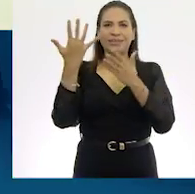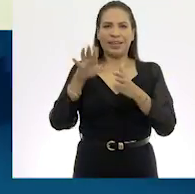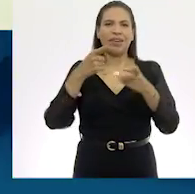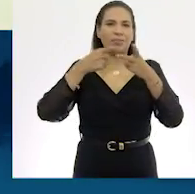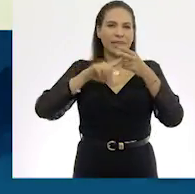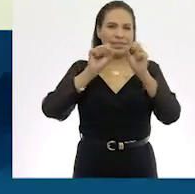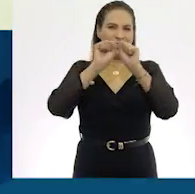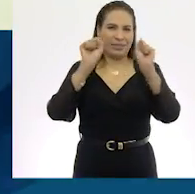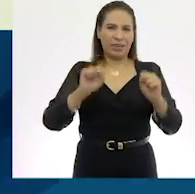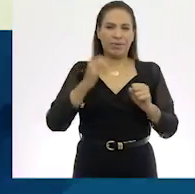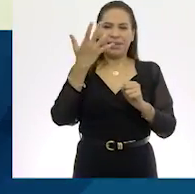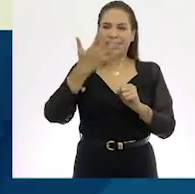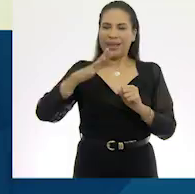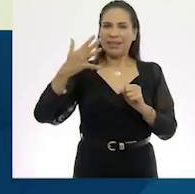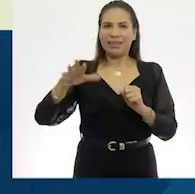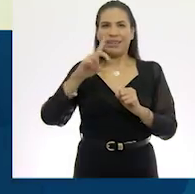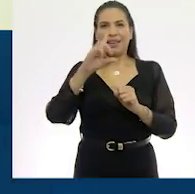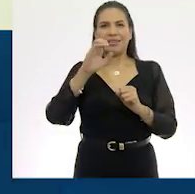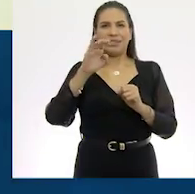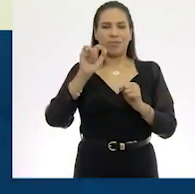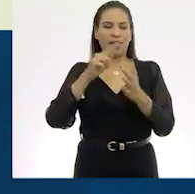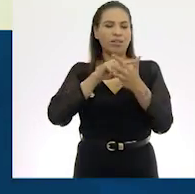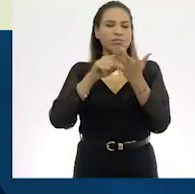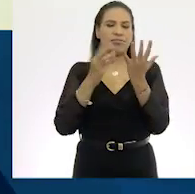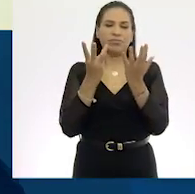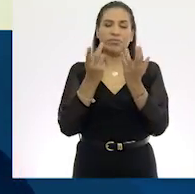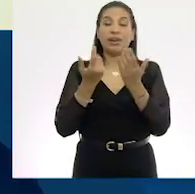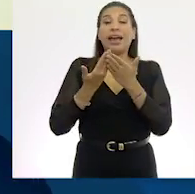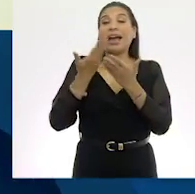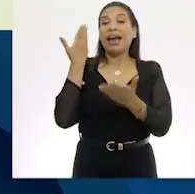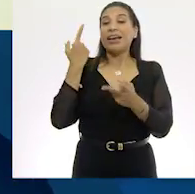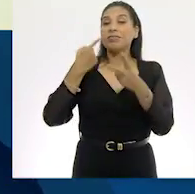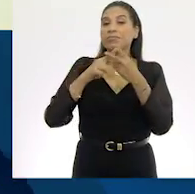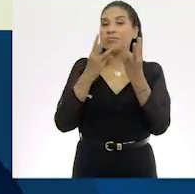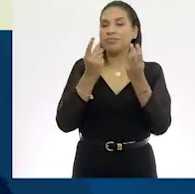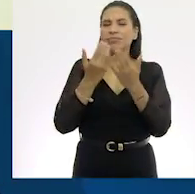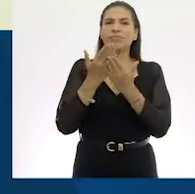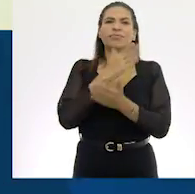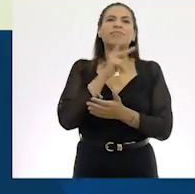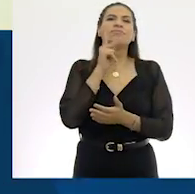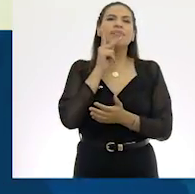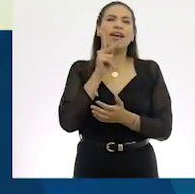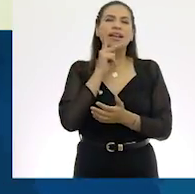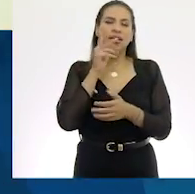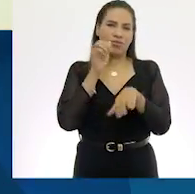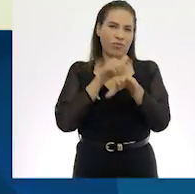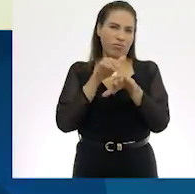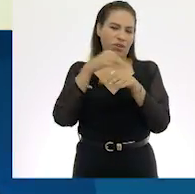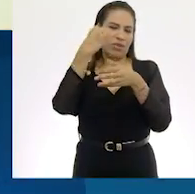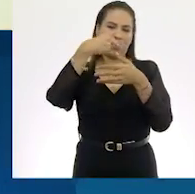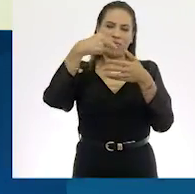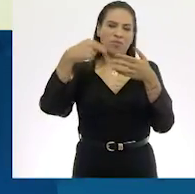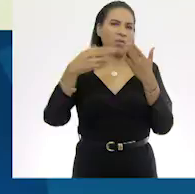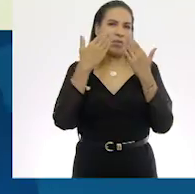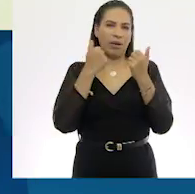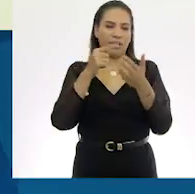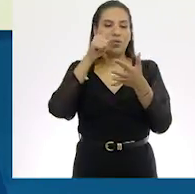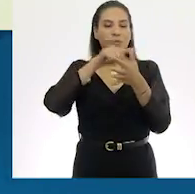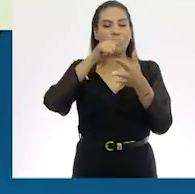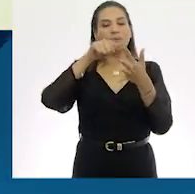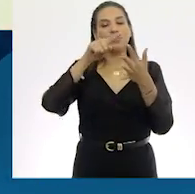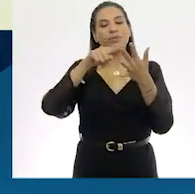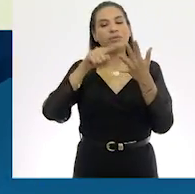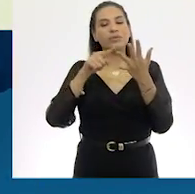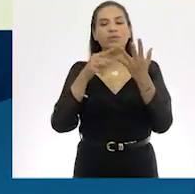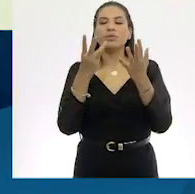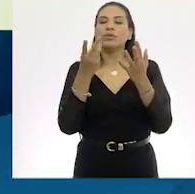decimal. Los dedos eran forma de contar antes que existieran palabras para números. Tocarte los dedos